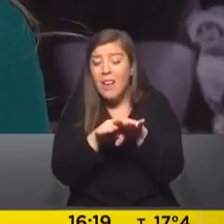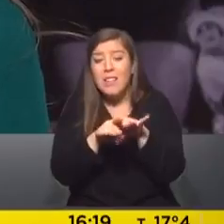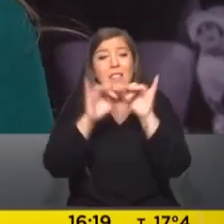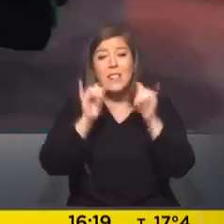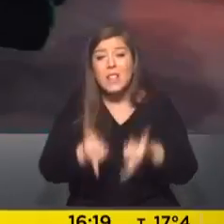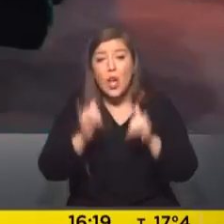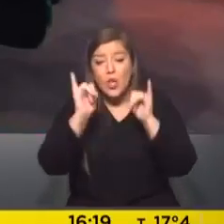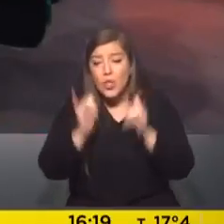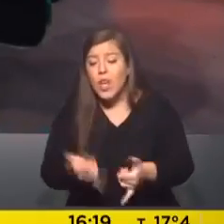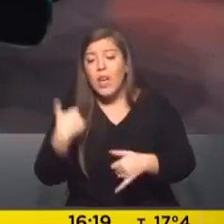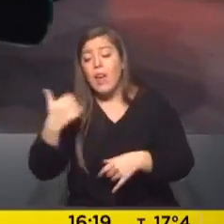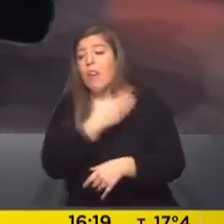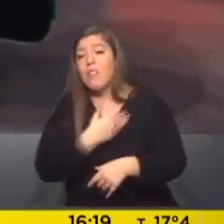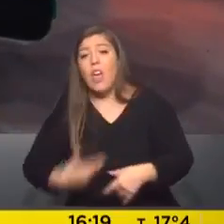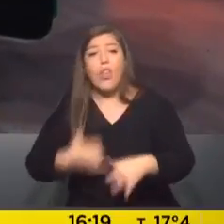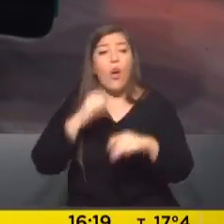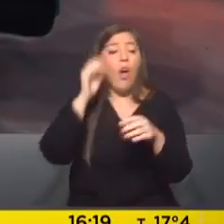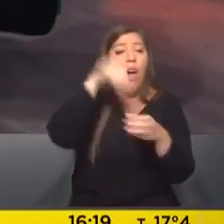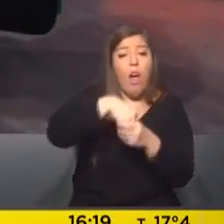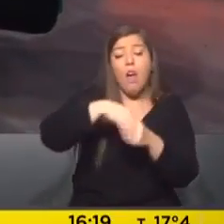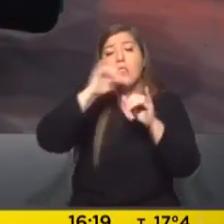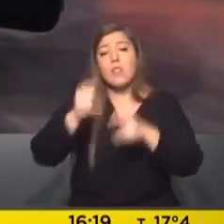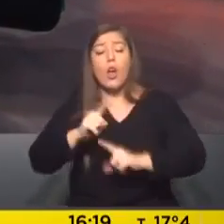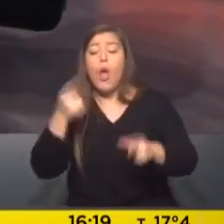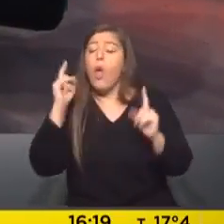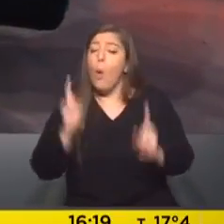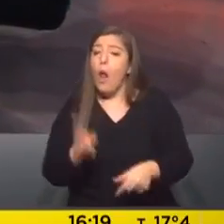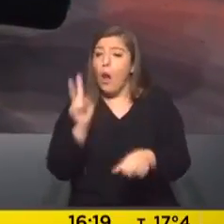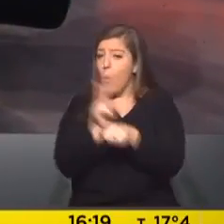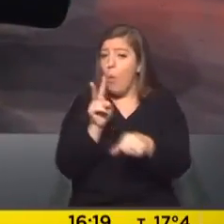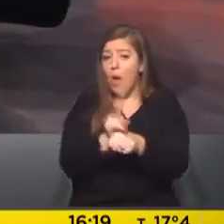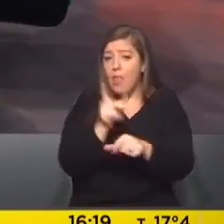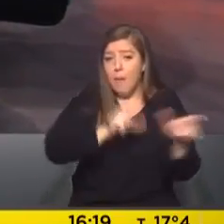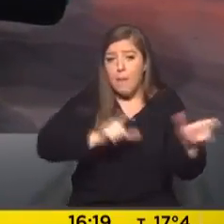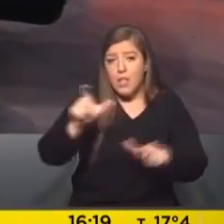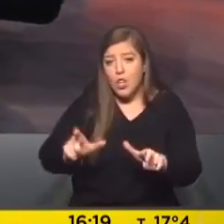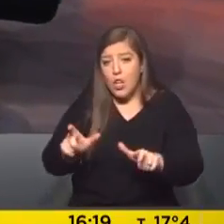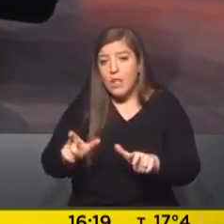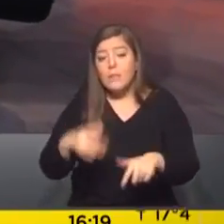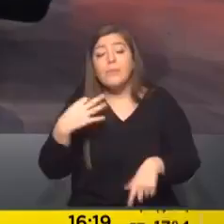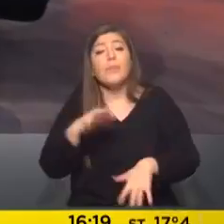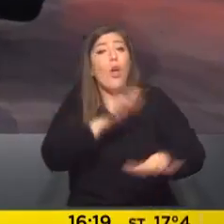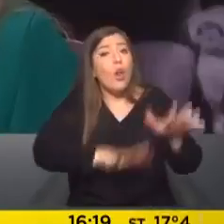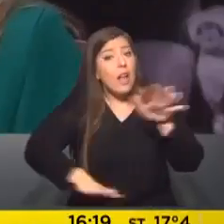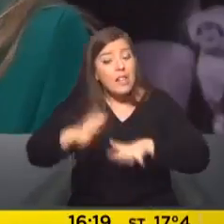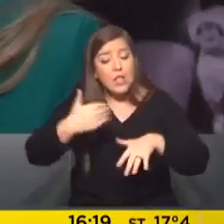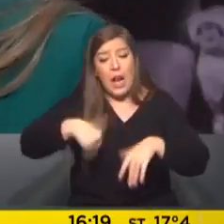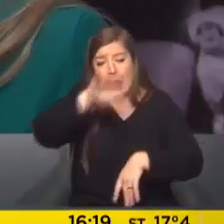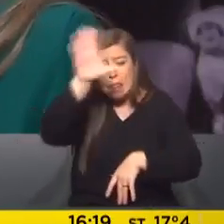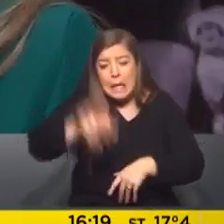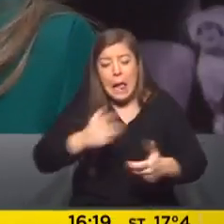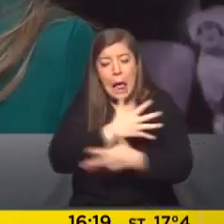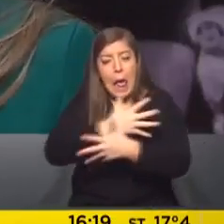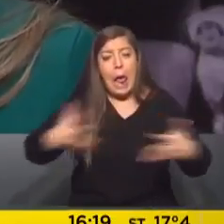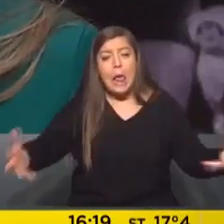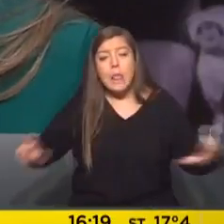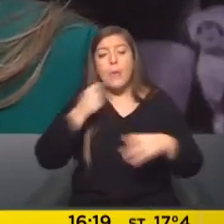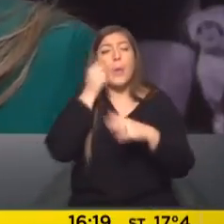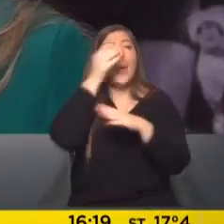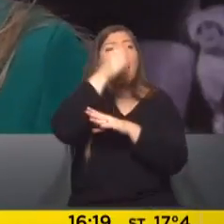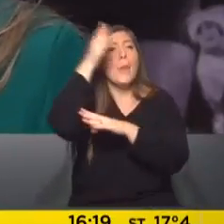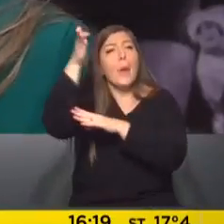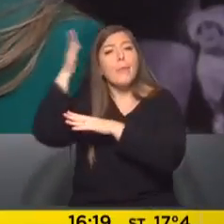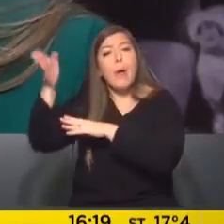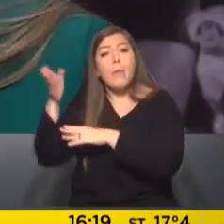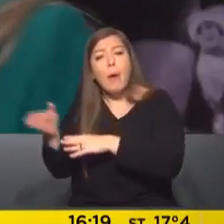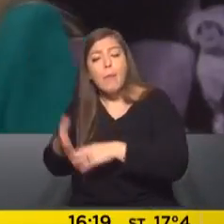del Estado. Entonces, hay una organización comunitaria del cuidado, que nuestro país es muy grande, quienes recorremos territorios y vemos, por ejemplo, comedores, copas